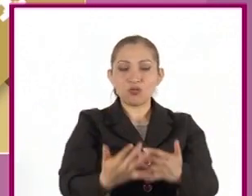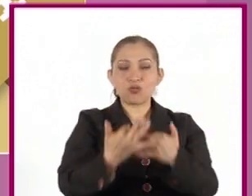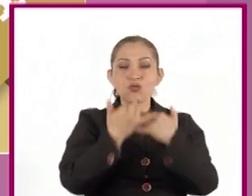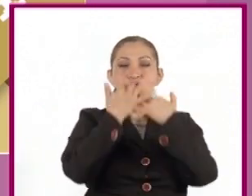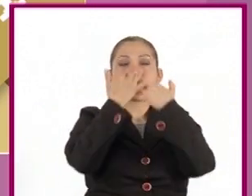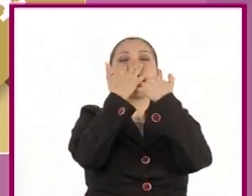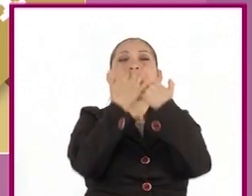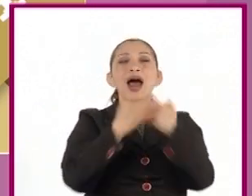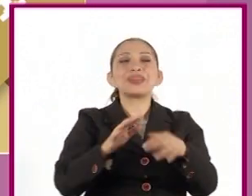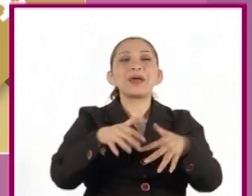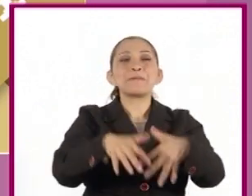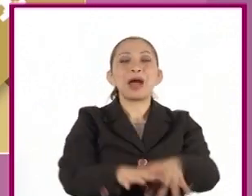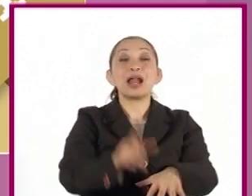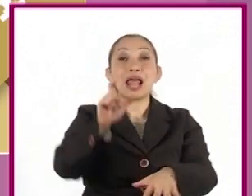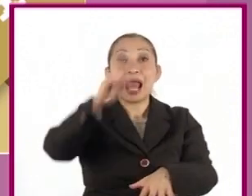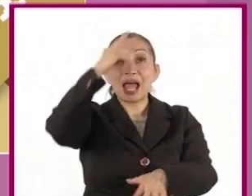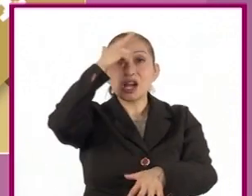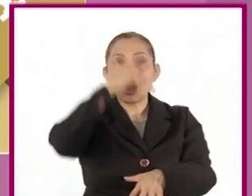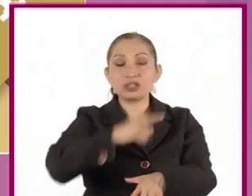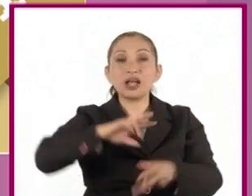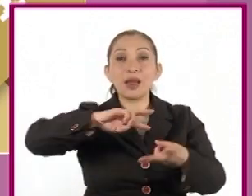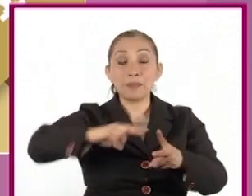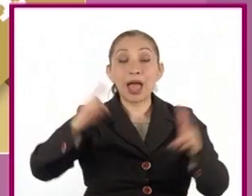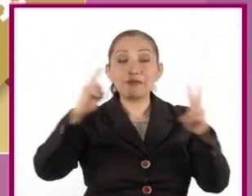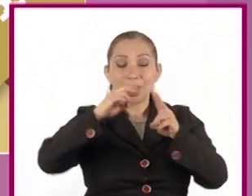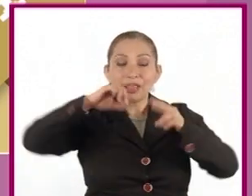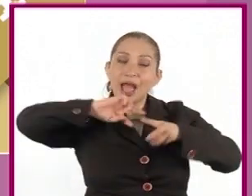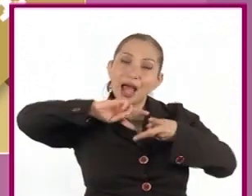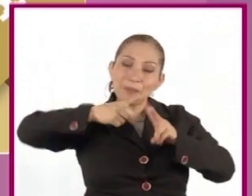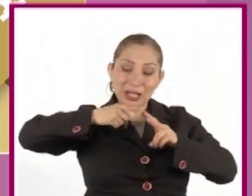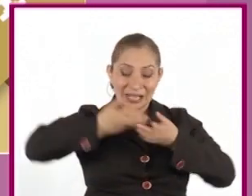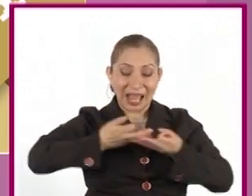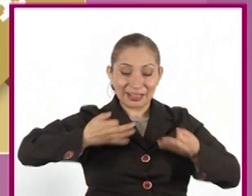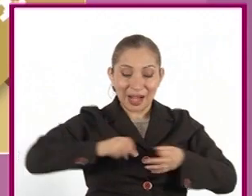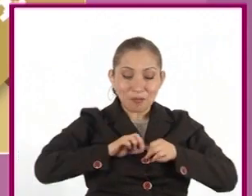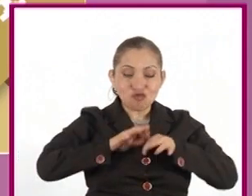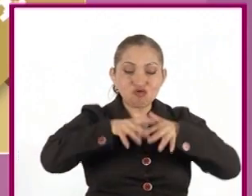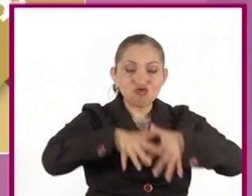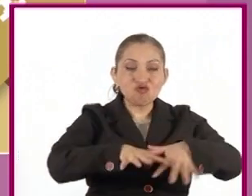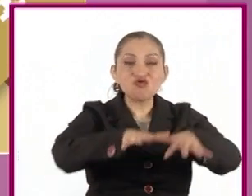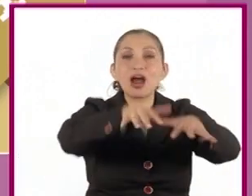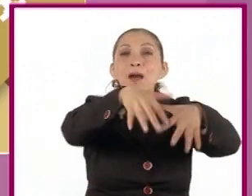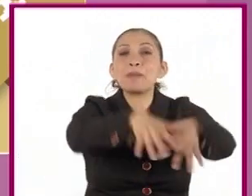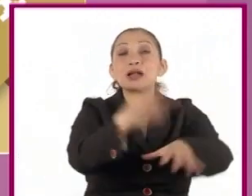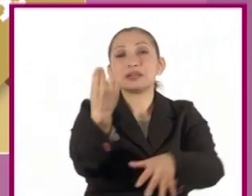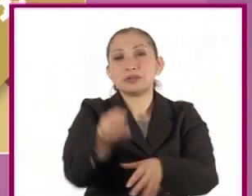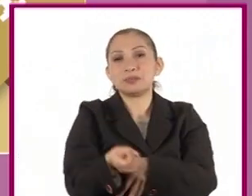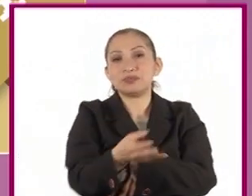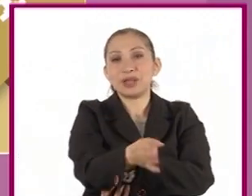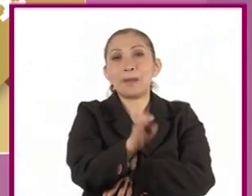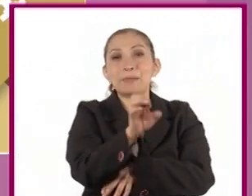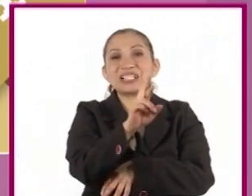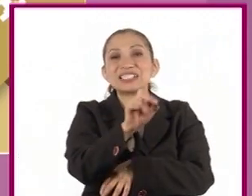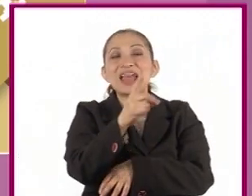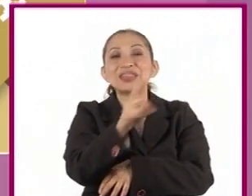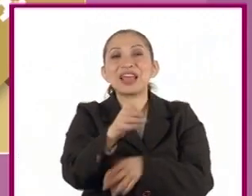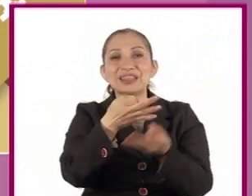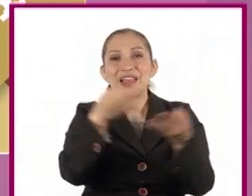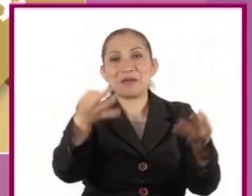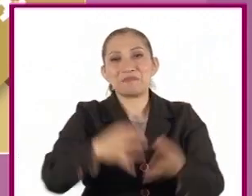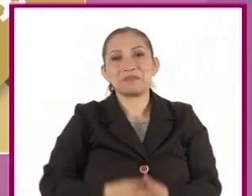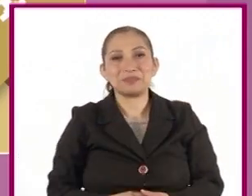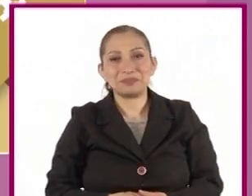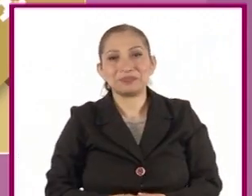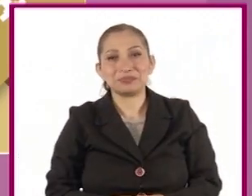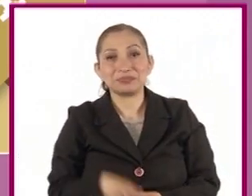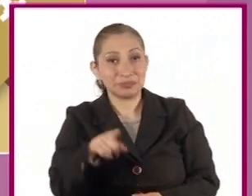de mar. Durante la noche, el viento se dirige de la tierra al mar. Es la llamada brisa de tierra.